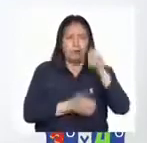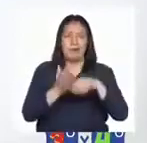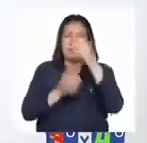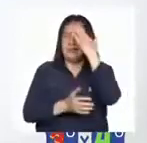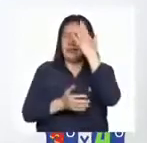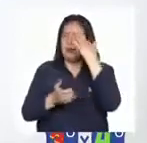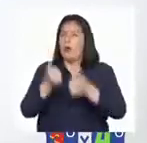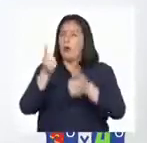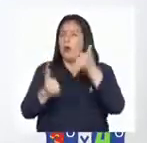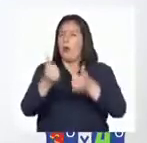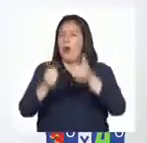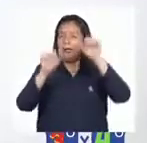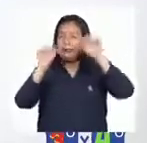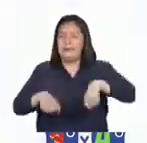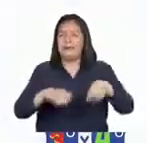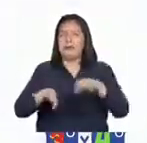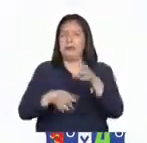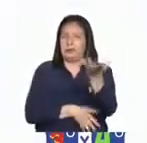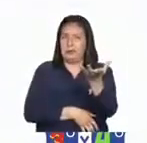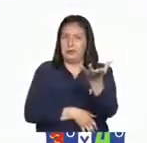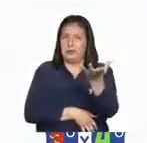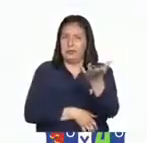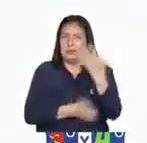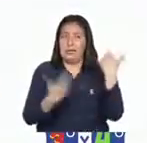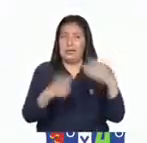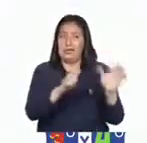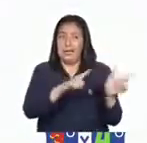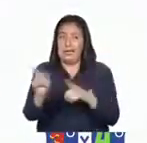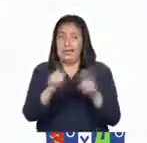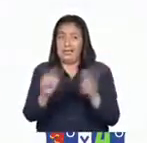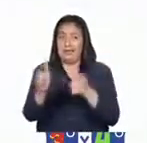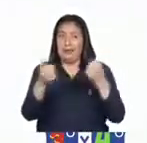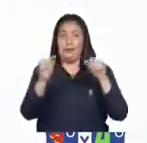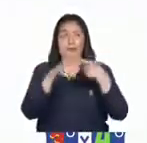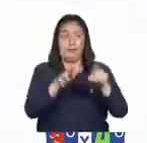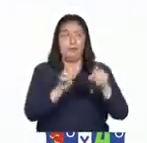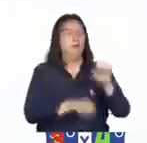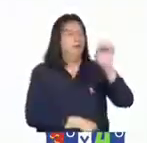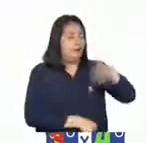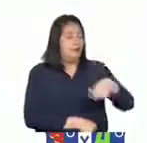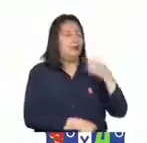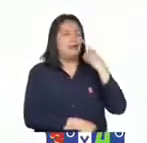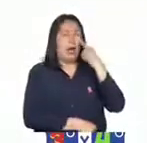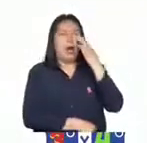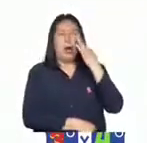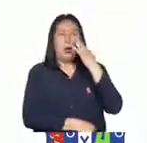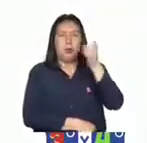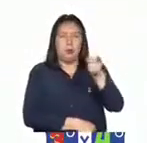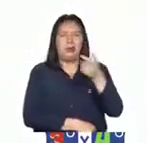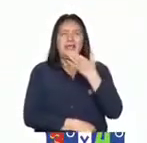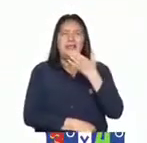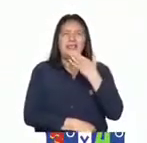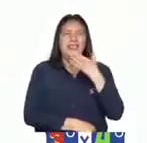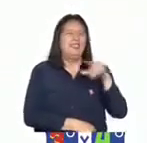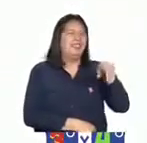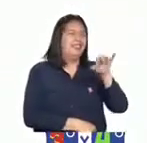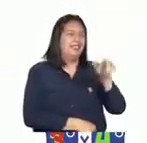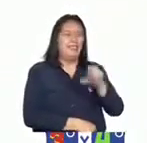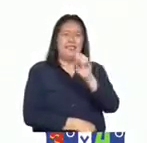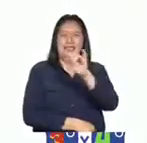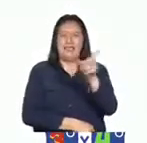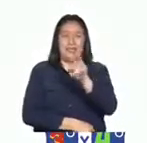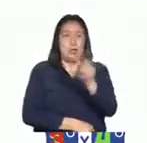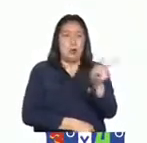qué operación debemos realizar. ¿Están listos para empezar? Vamos a conocer a Quilla y Sisa. Ellas son